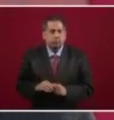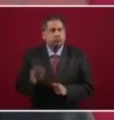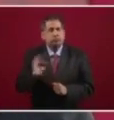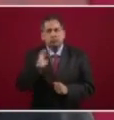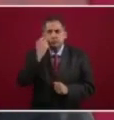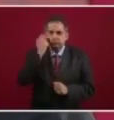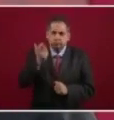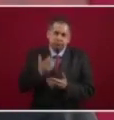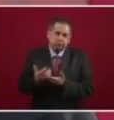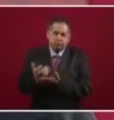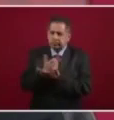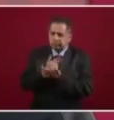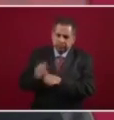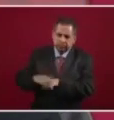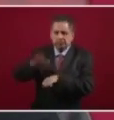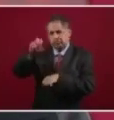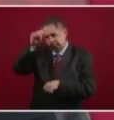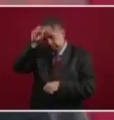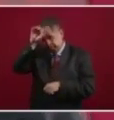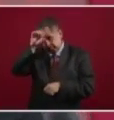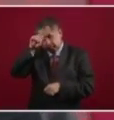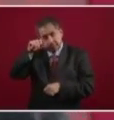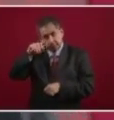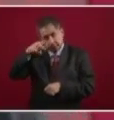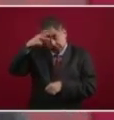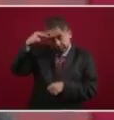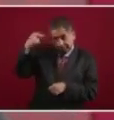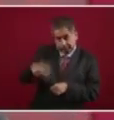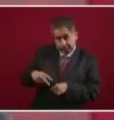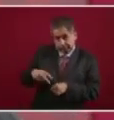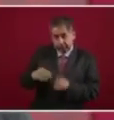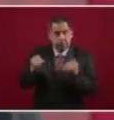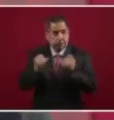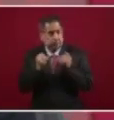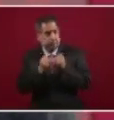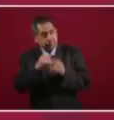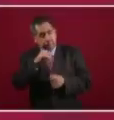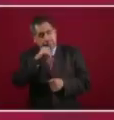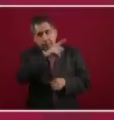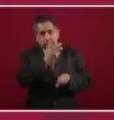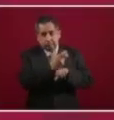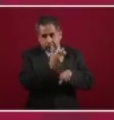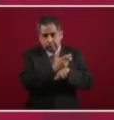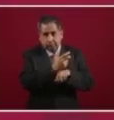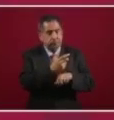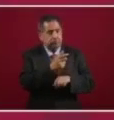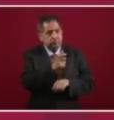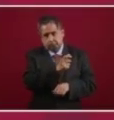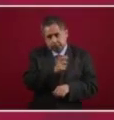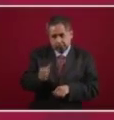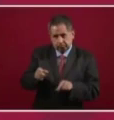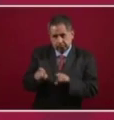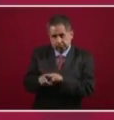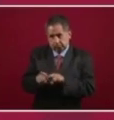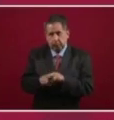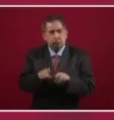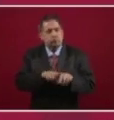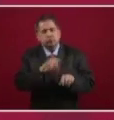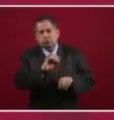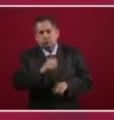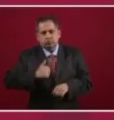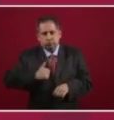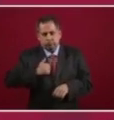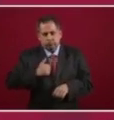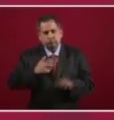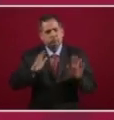Quisiéramos que ganaran lo mismo los mineros mexicanos que los mineros estadounidenses o los mineros